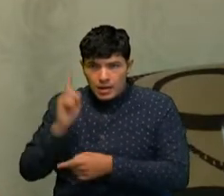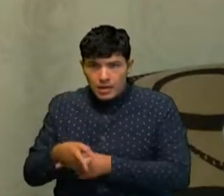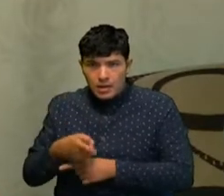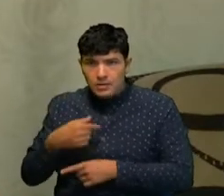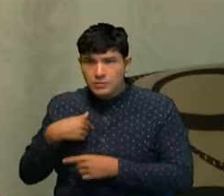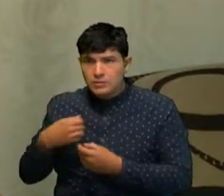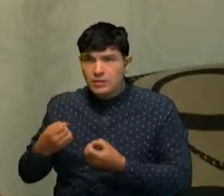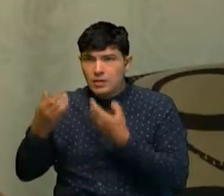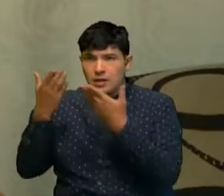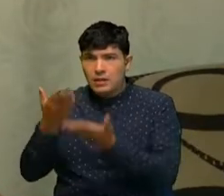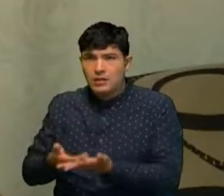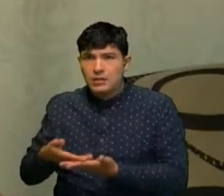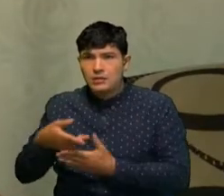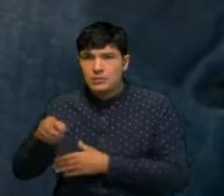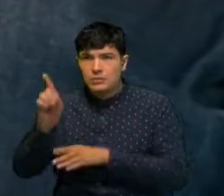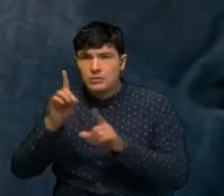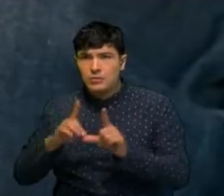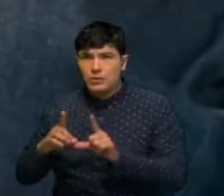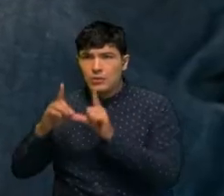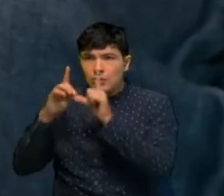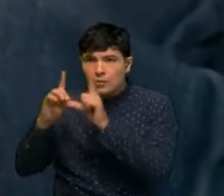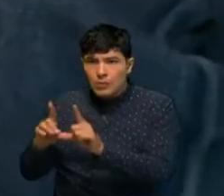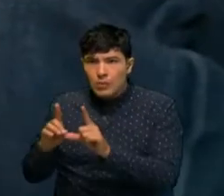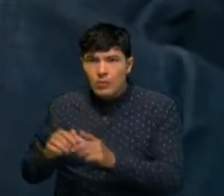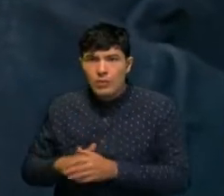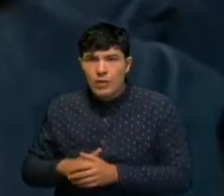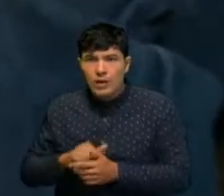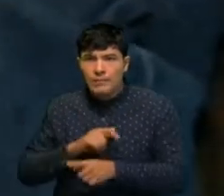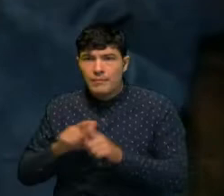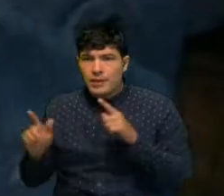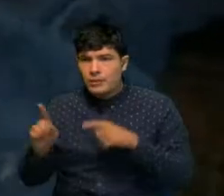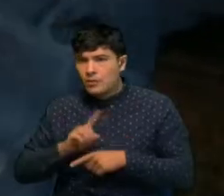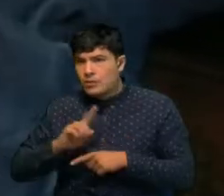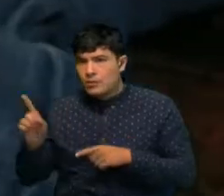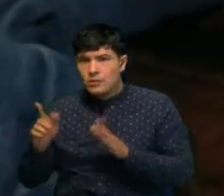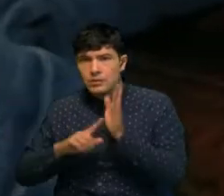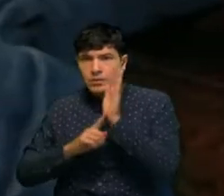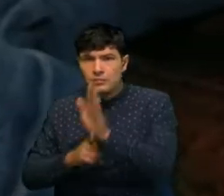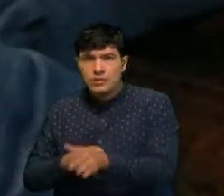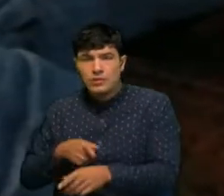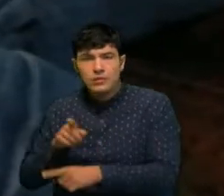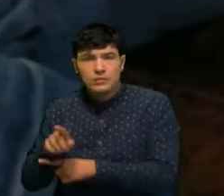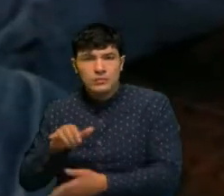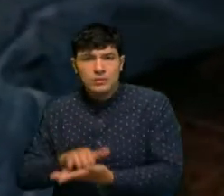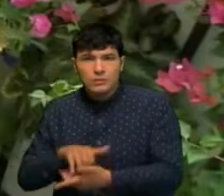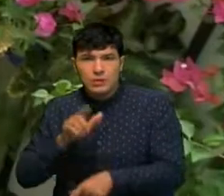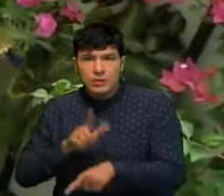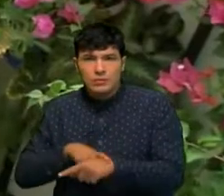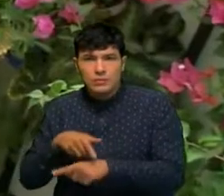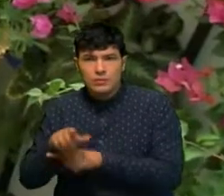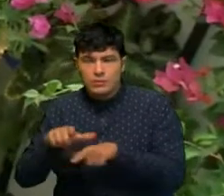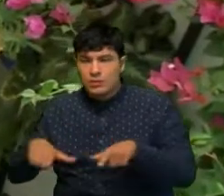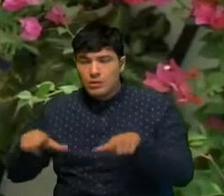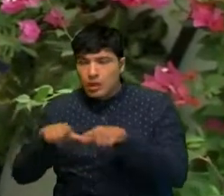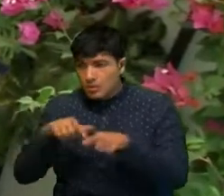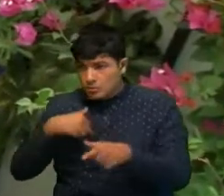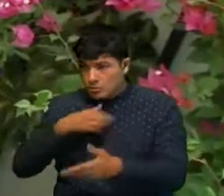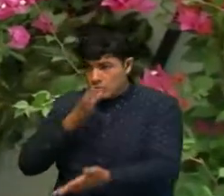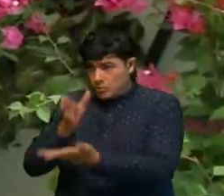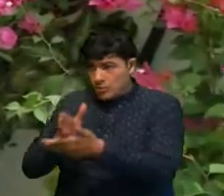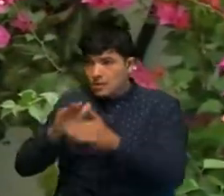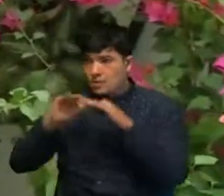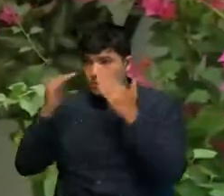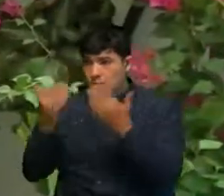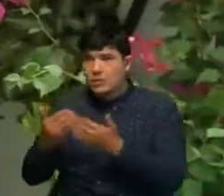mandé a la doctora, y no se presentó allá en la hora de la conciliación. En el colegio pues yo me